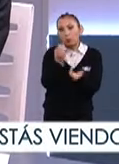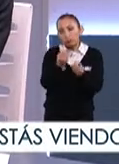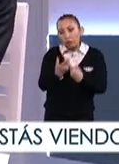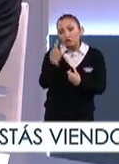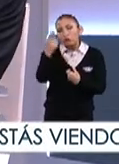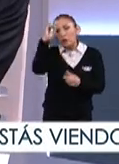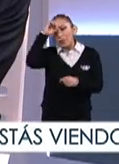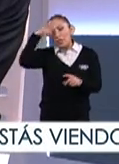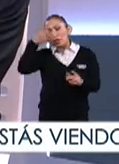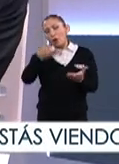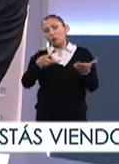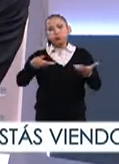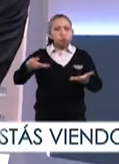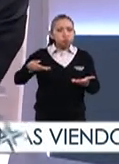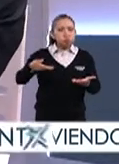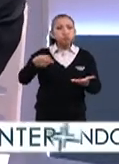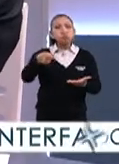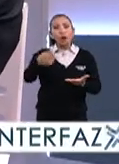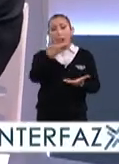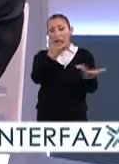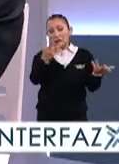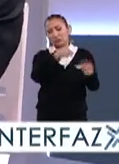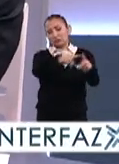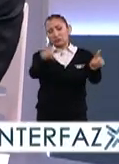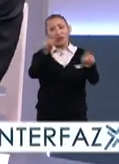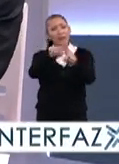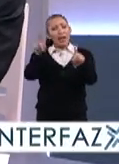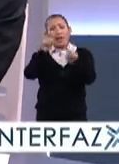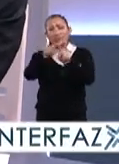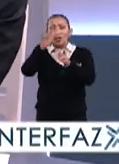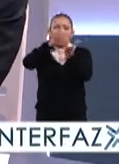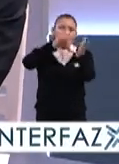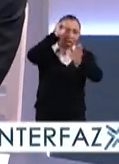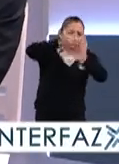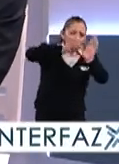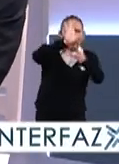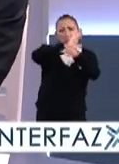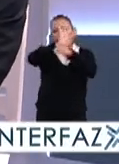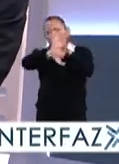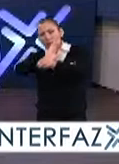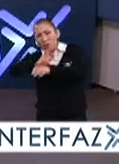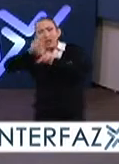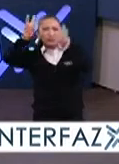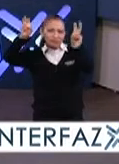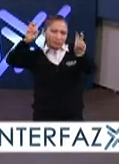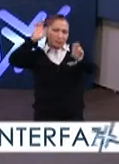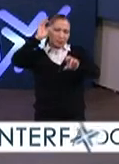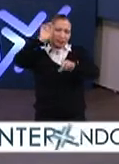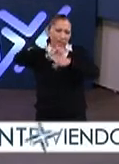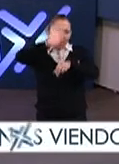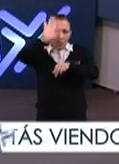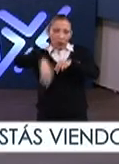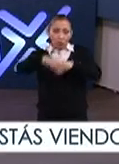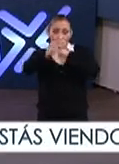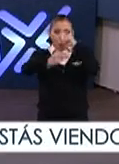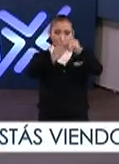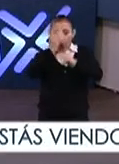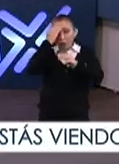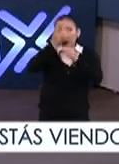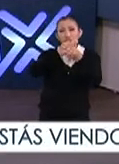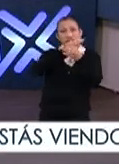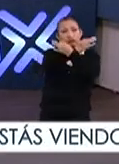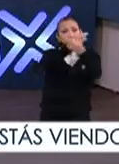ofrezcan su punto de vista, es: se han hecho muchas documentales, se han hecho muchas películas sobre el Día de Muertos en México. En el mundo se